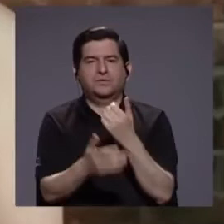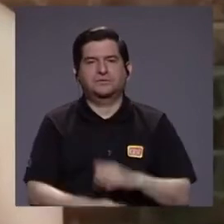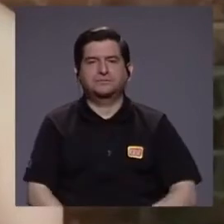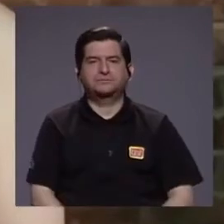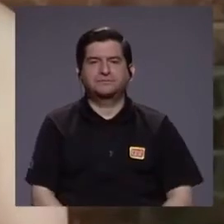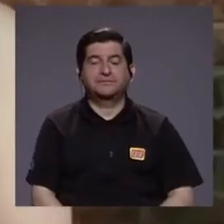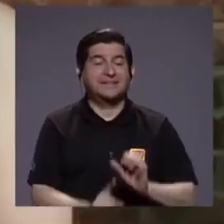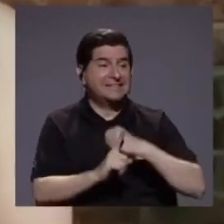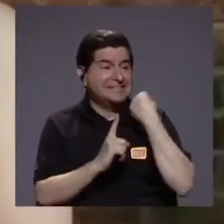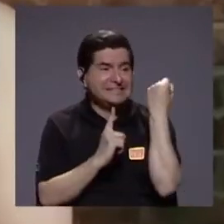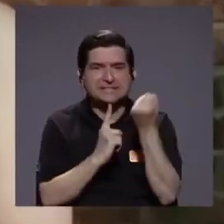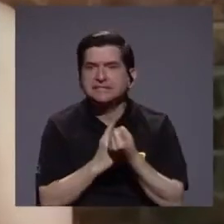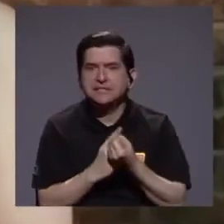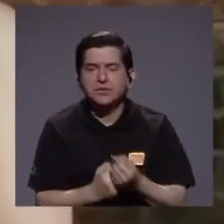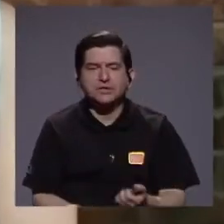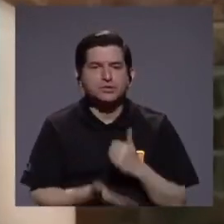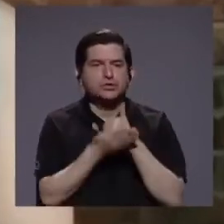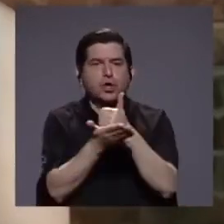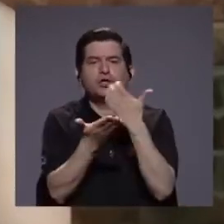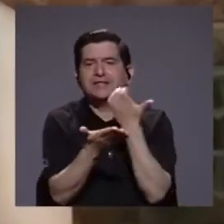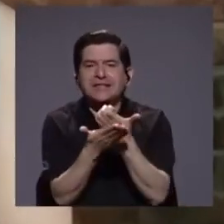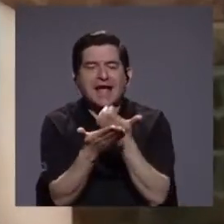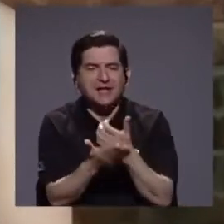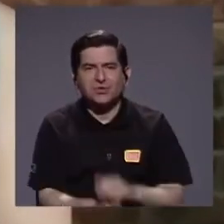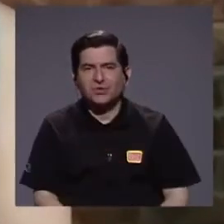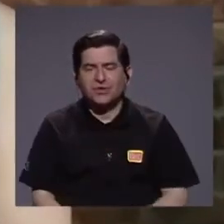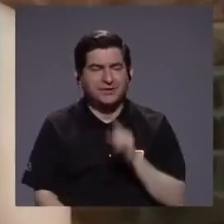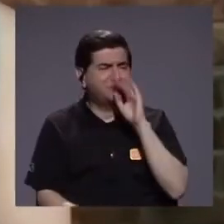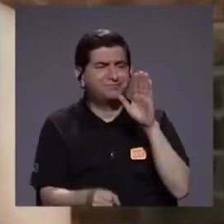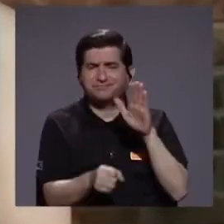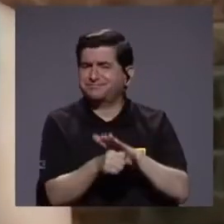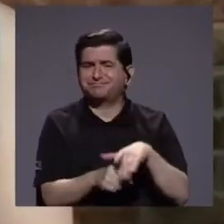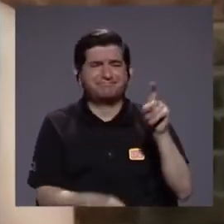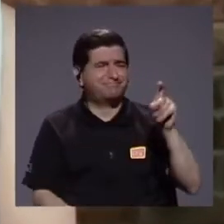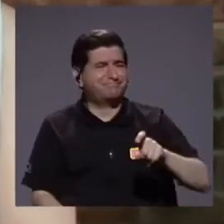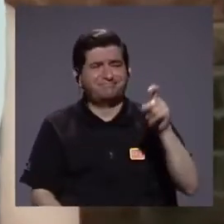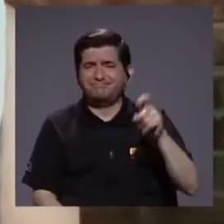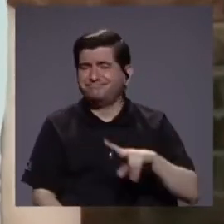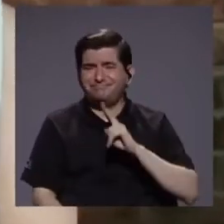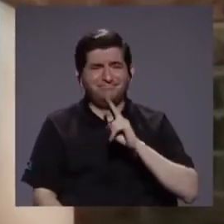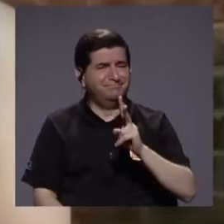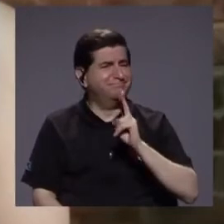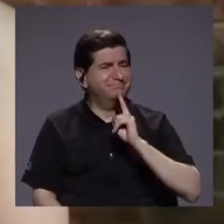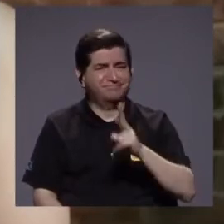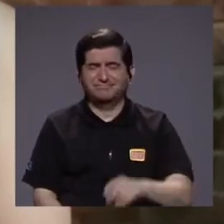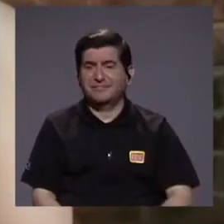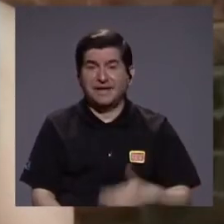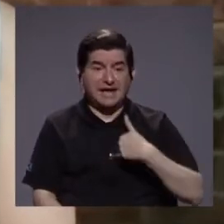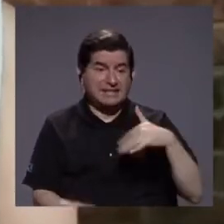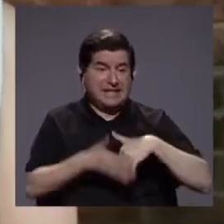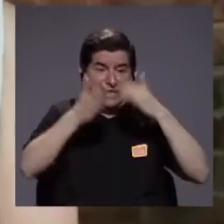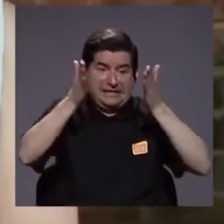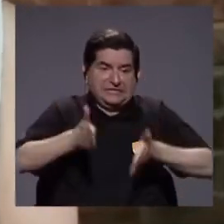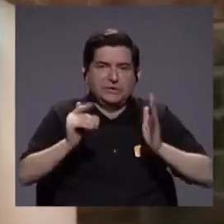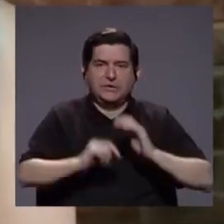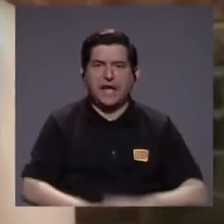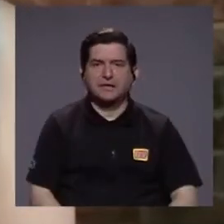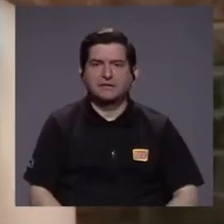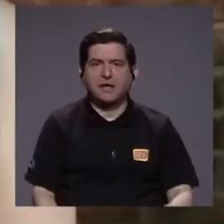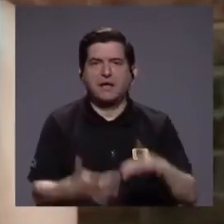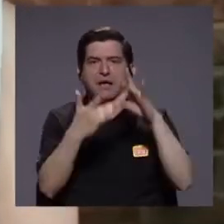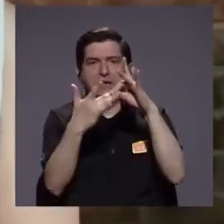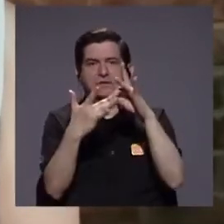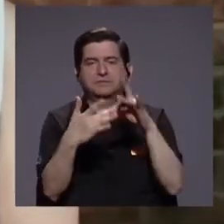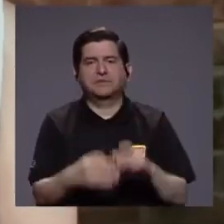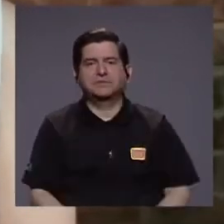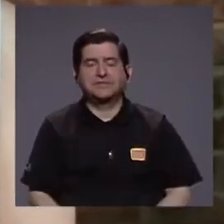Realmente la situación de las becas no está cumpliendo con las necesidades reales que vive el estudiantado, sobre todo